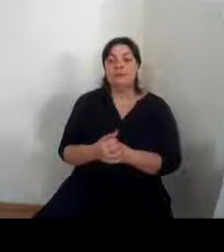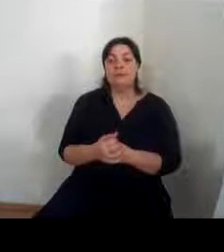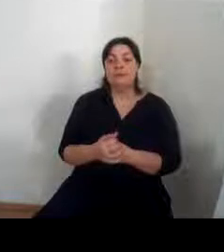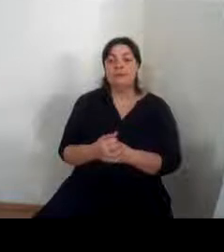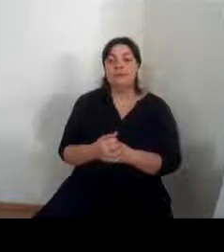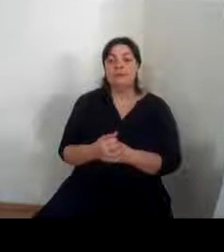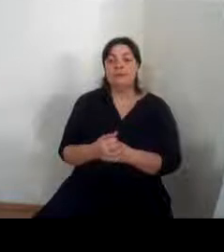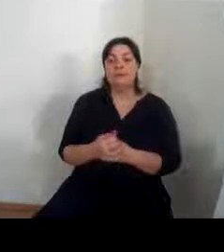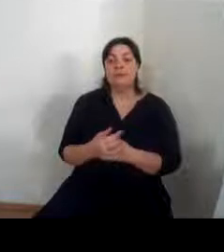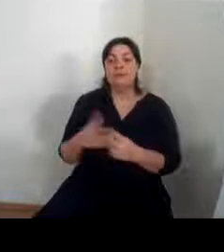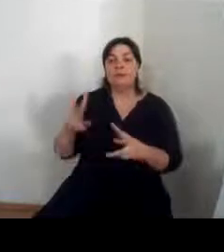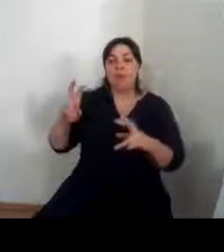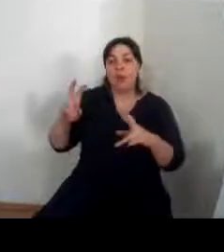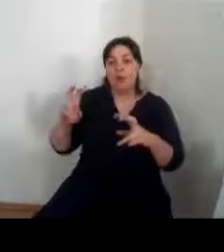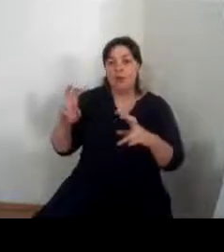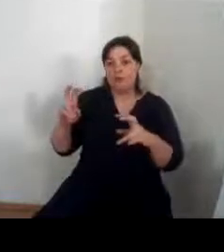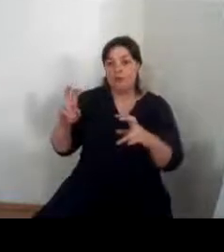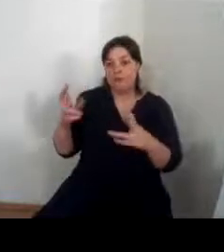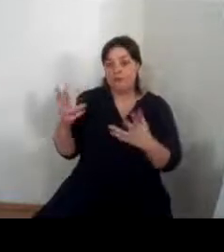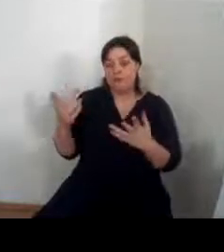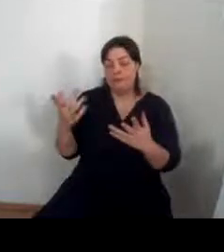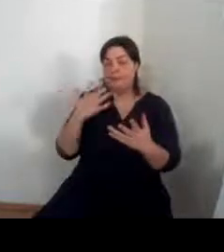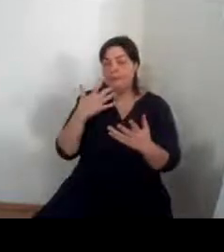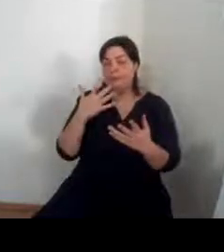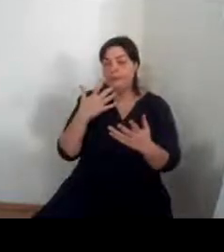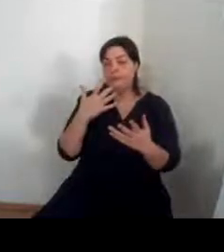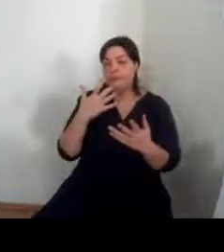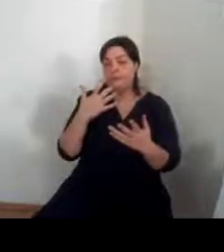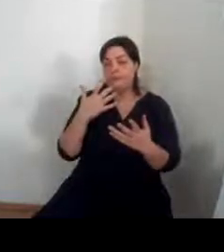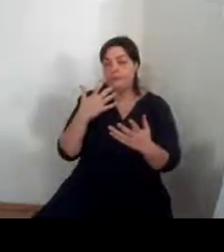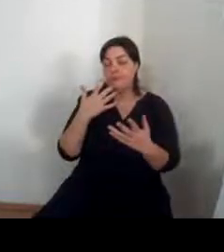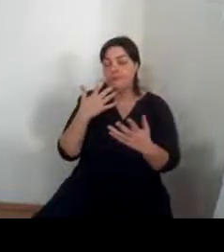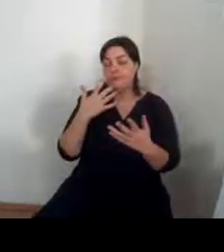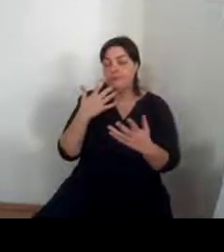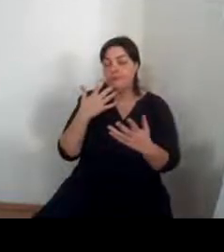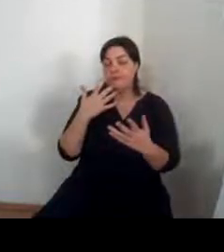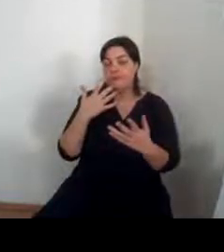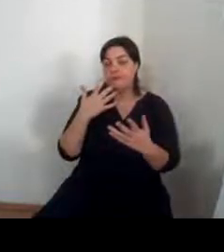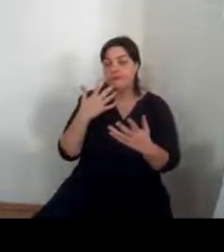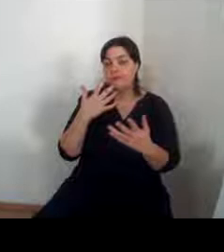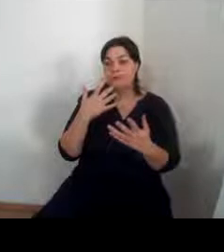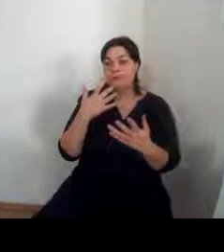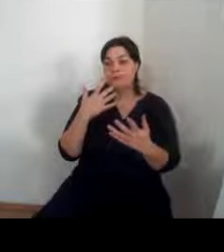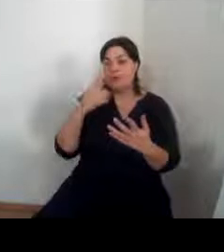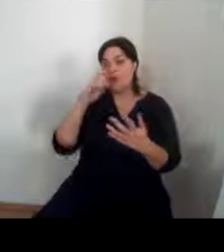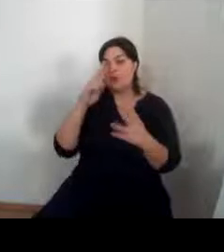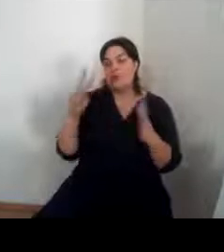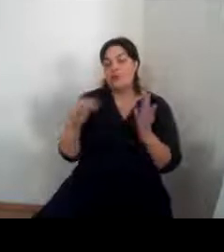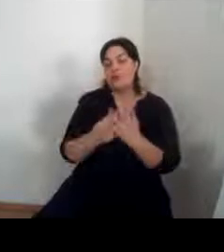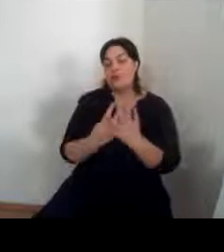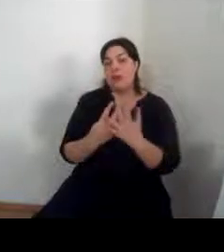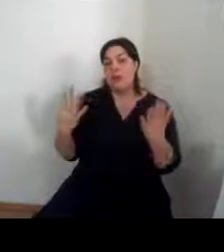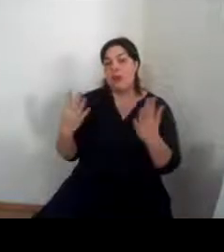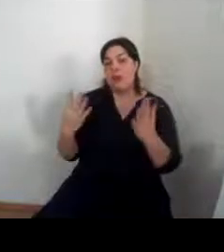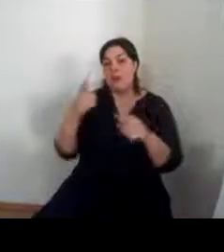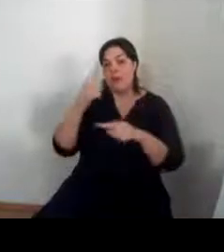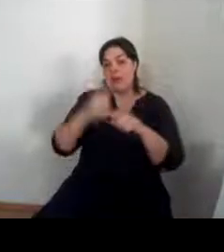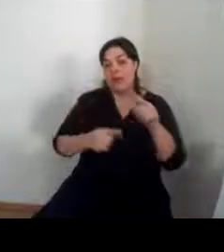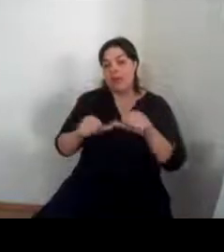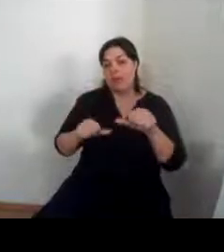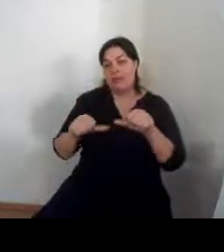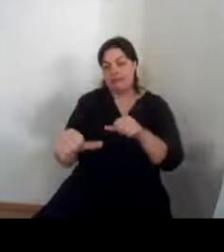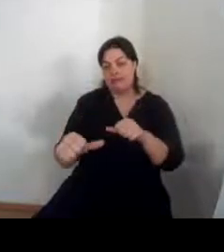más reciente, como podría ser la segunda mitad del 19. Por hacer